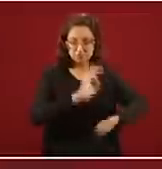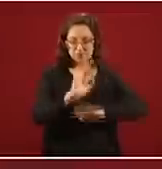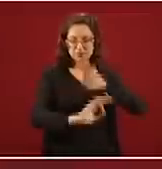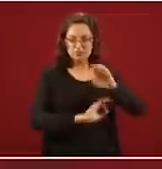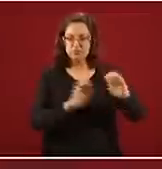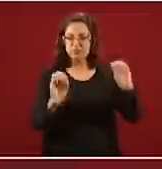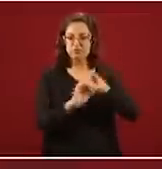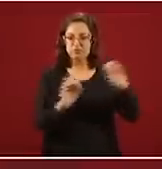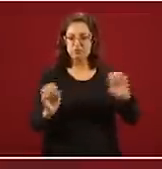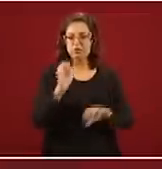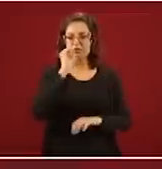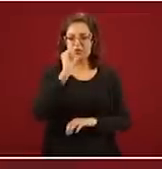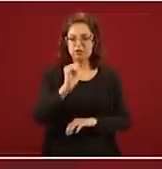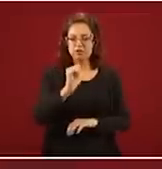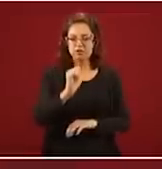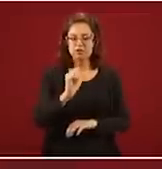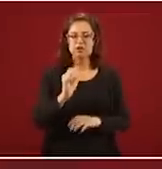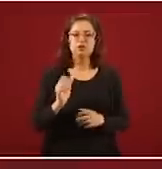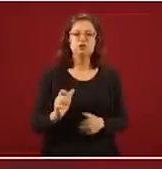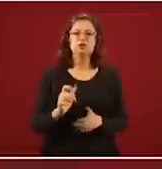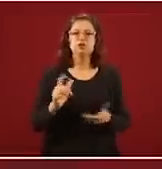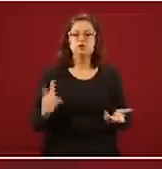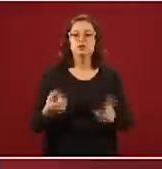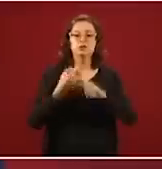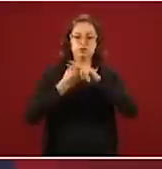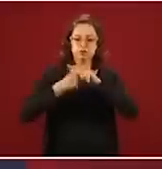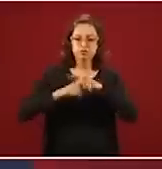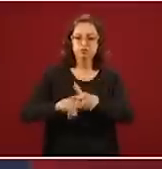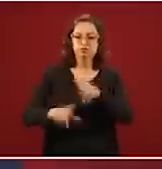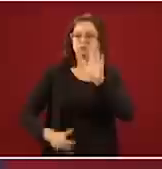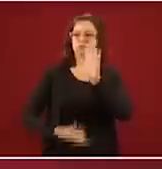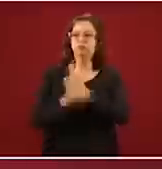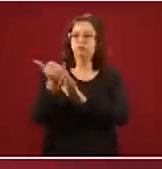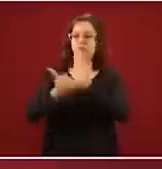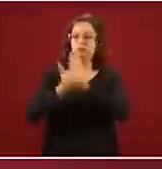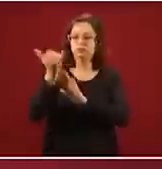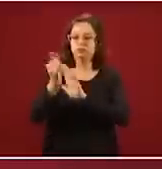Se empezó a construir un hospital del Seguro Social.